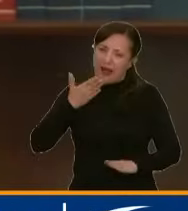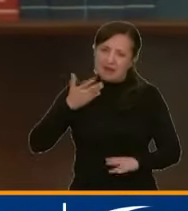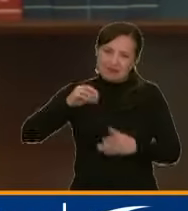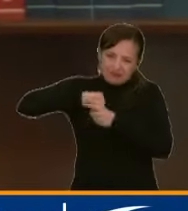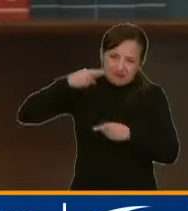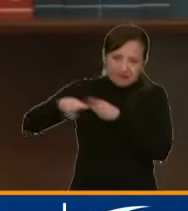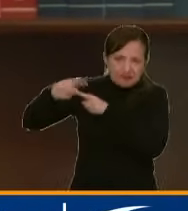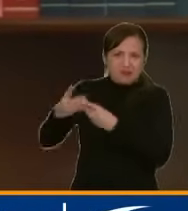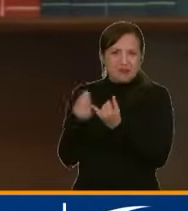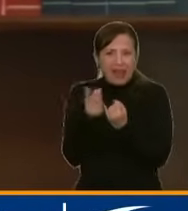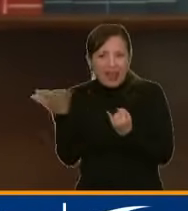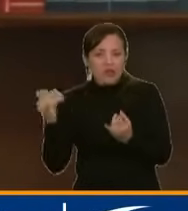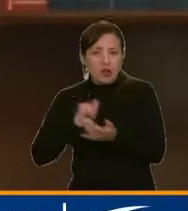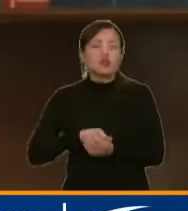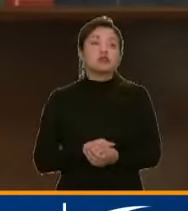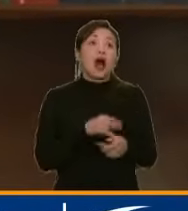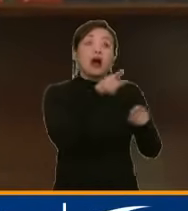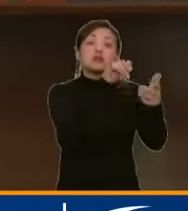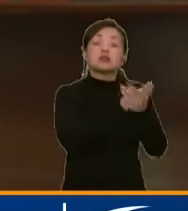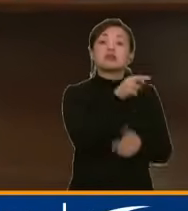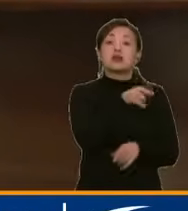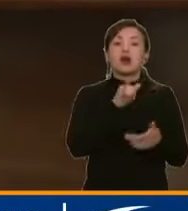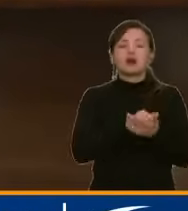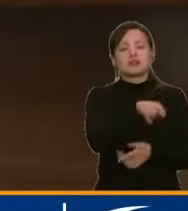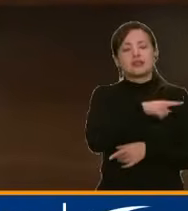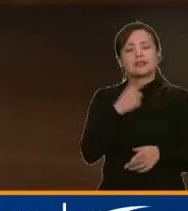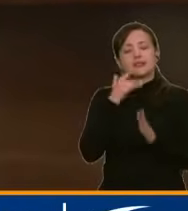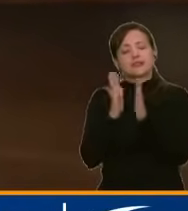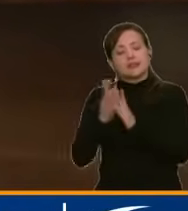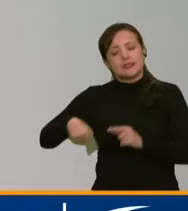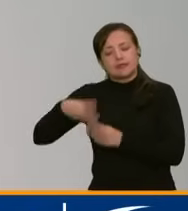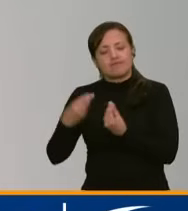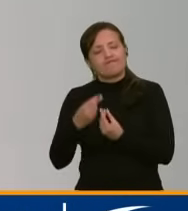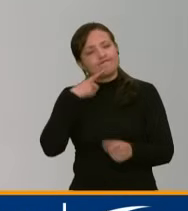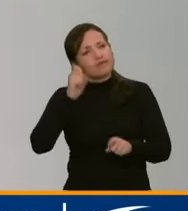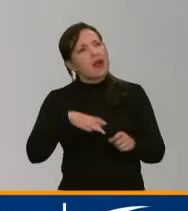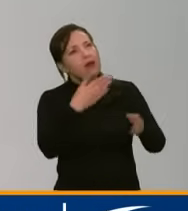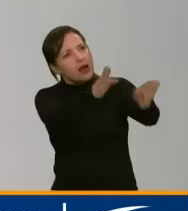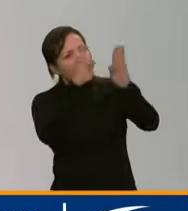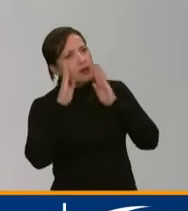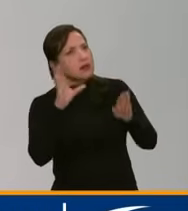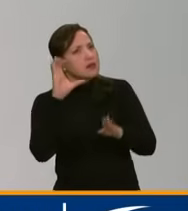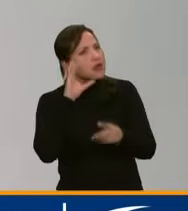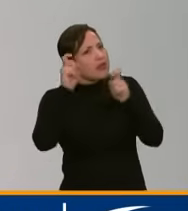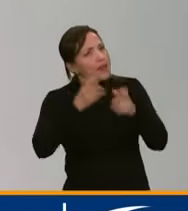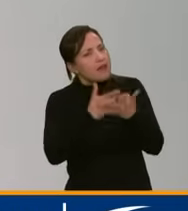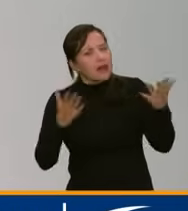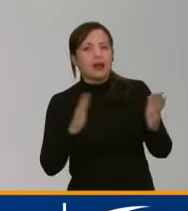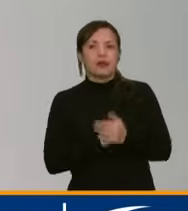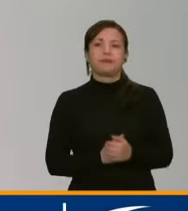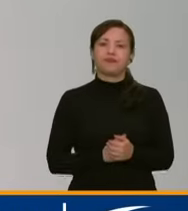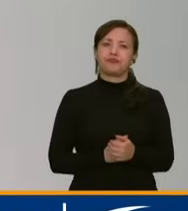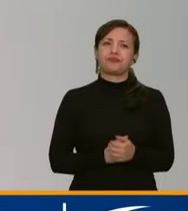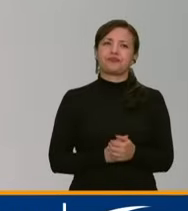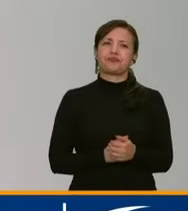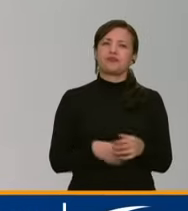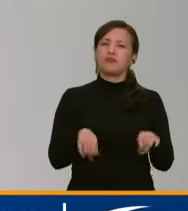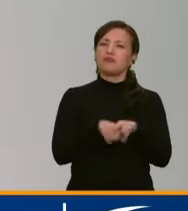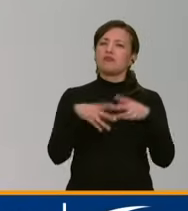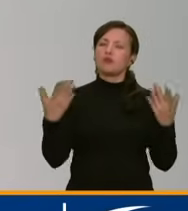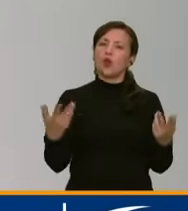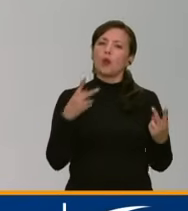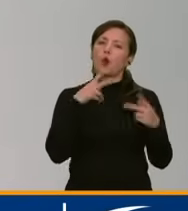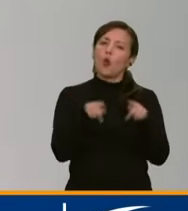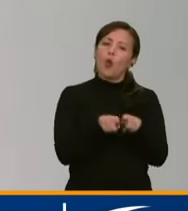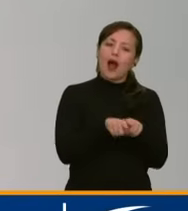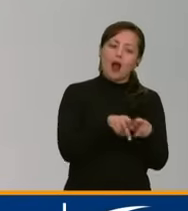étnicos y movimientos sociales hacen una petición: ser escuchados. Tienda un puente con